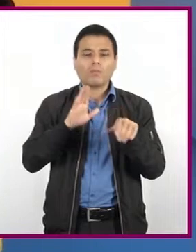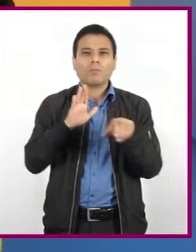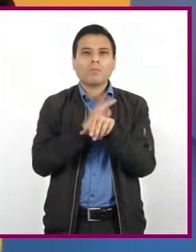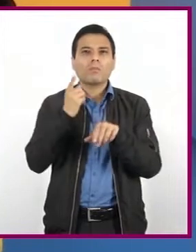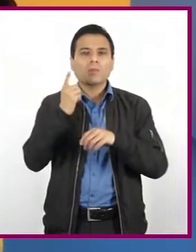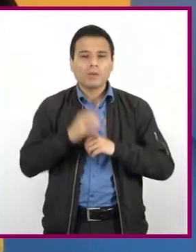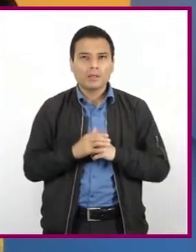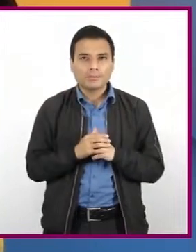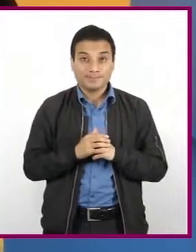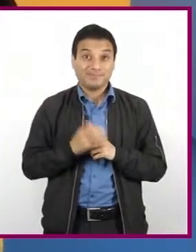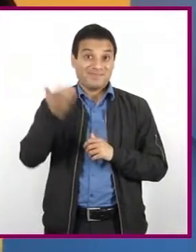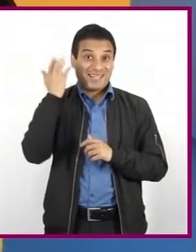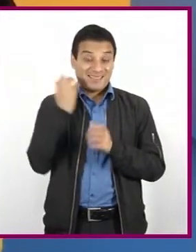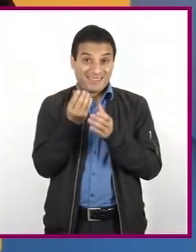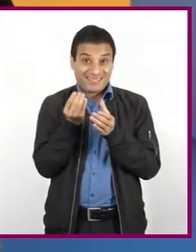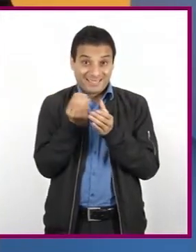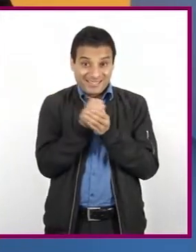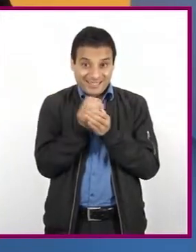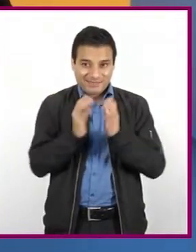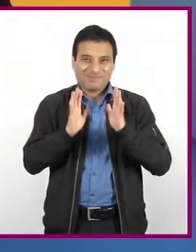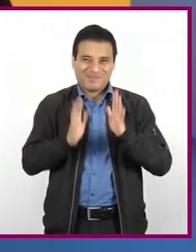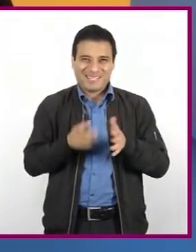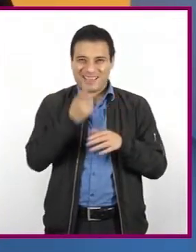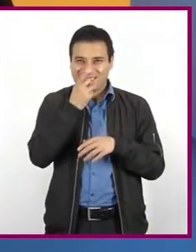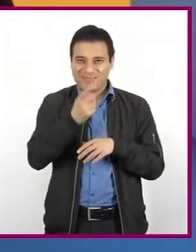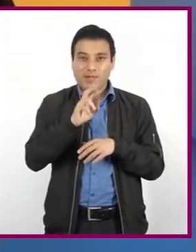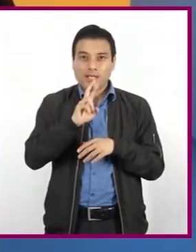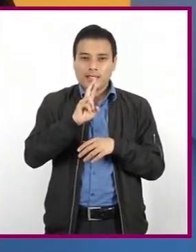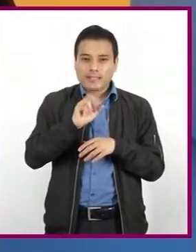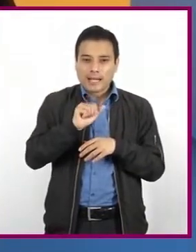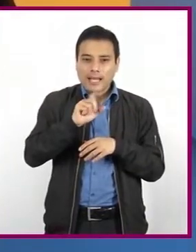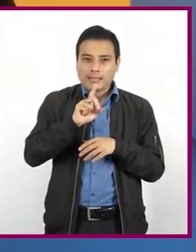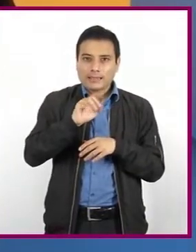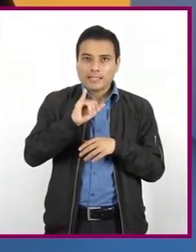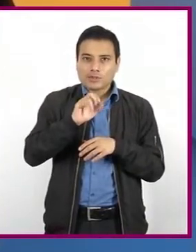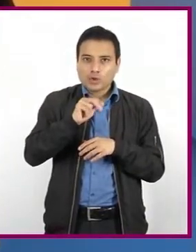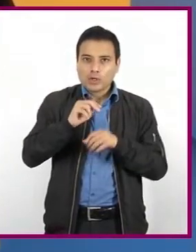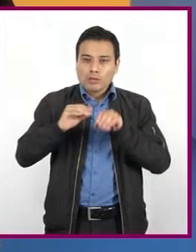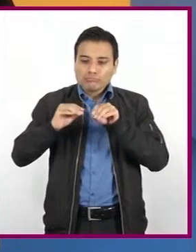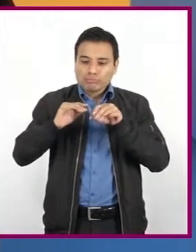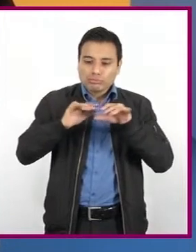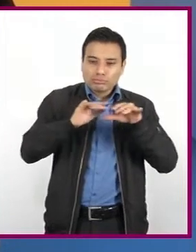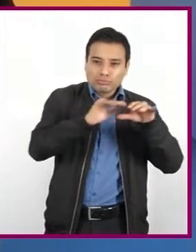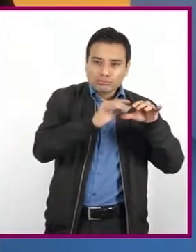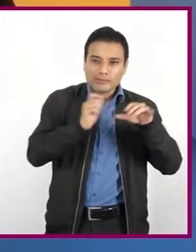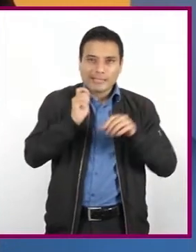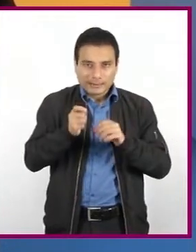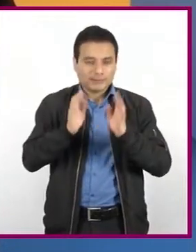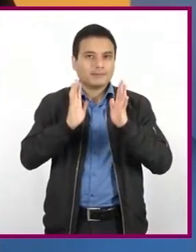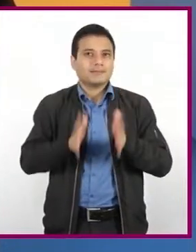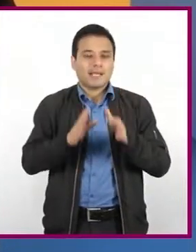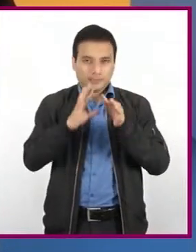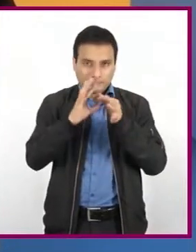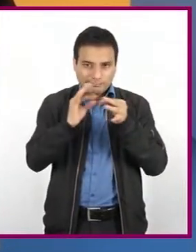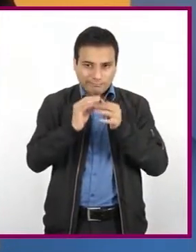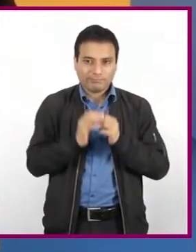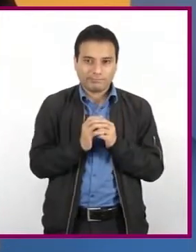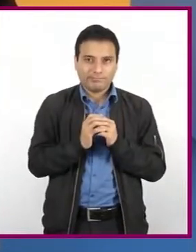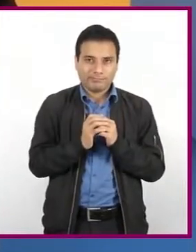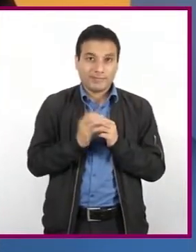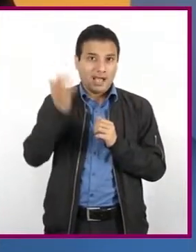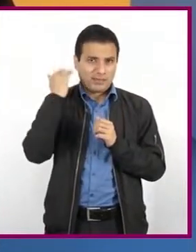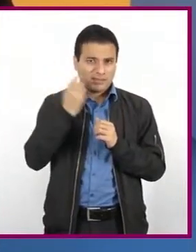sesiones anteriores hemos revisado la radiación y el espectro electromagnético. Recuerdo que en esas ocasiones se han